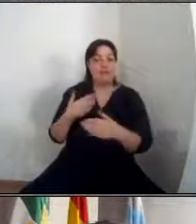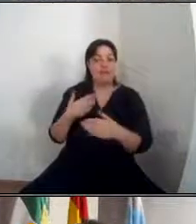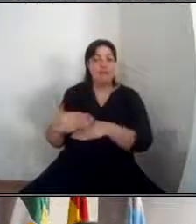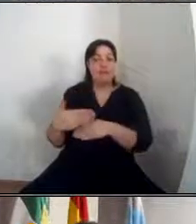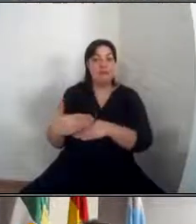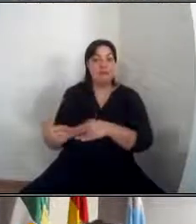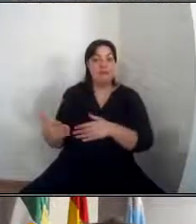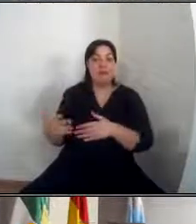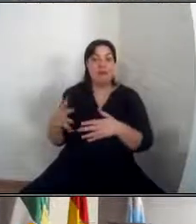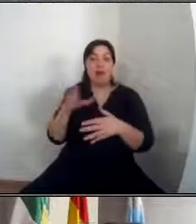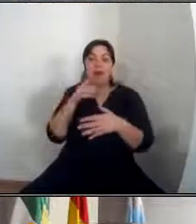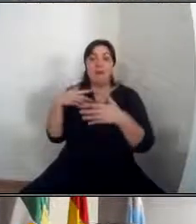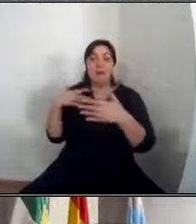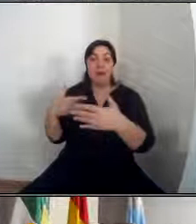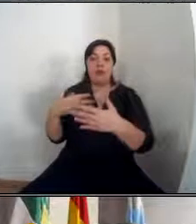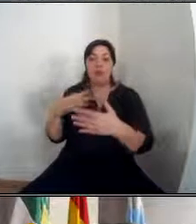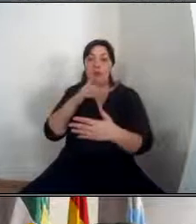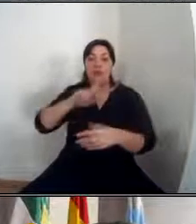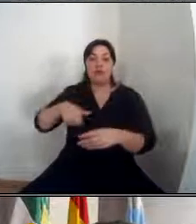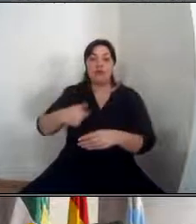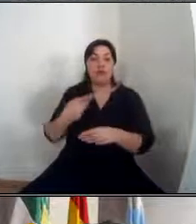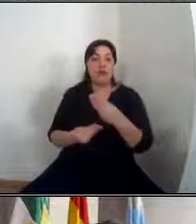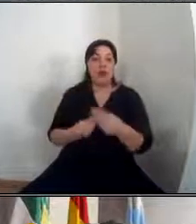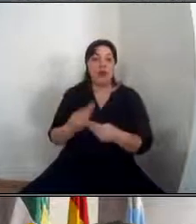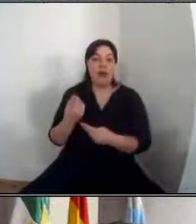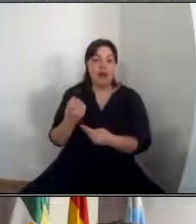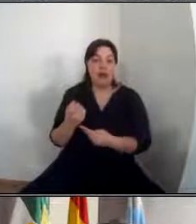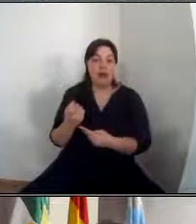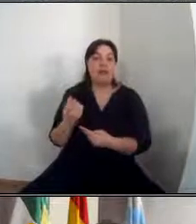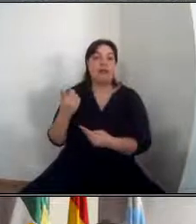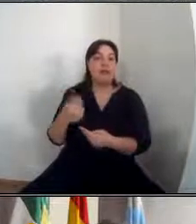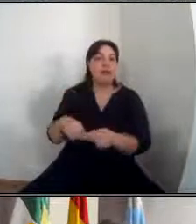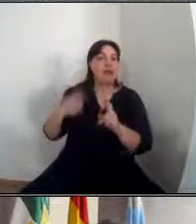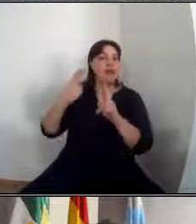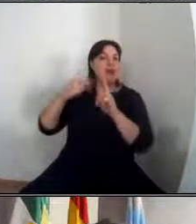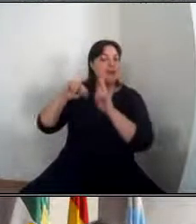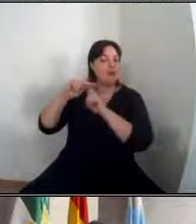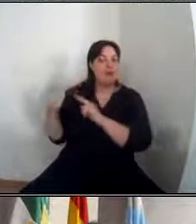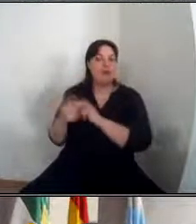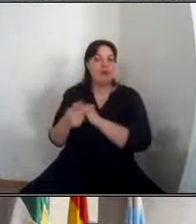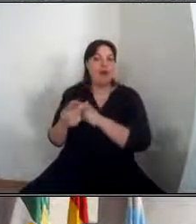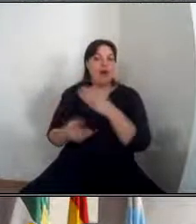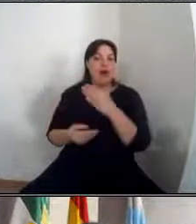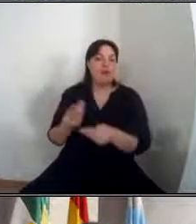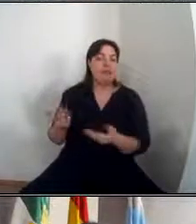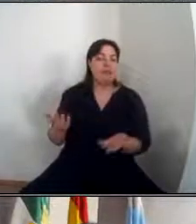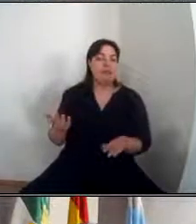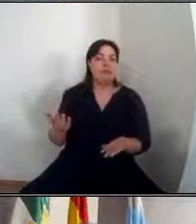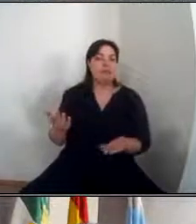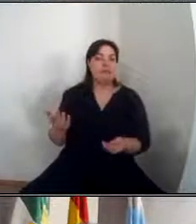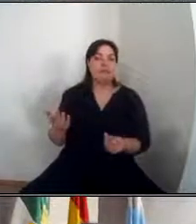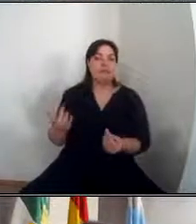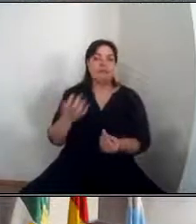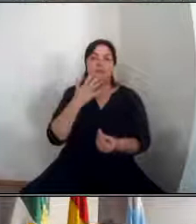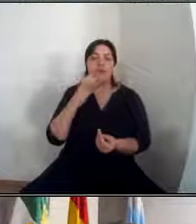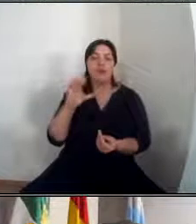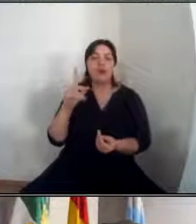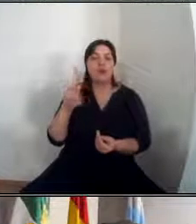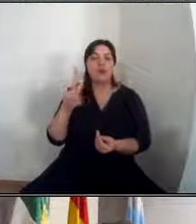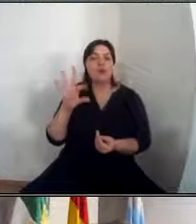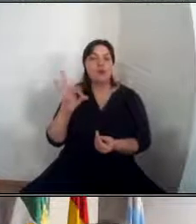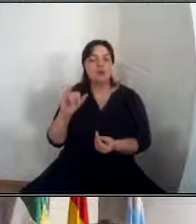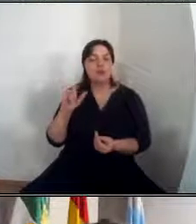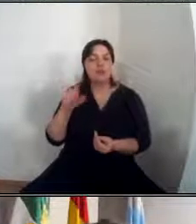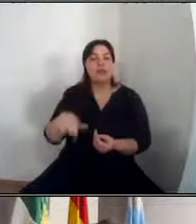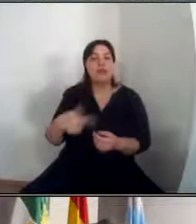estamos desarrollando, ¿verdad?, que hicimos de la necesidad virtud, las diputaciones, acogiéndonos a los EDUSIS, que desde la solidaridad